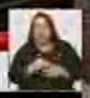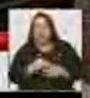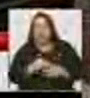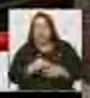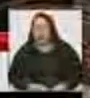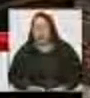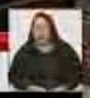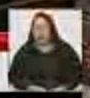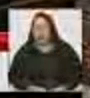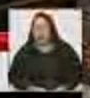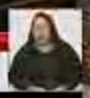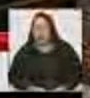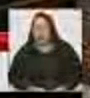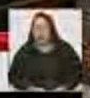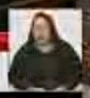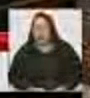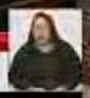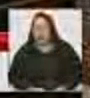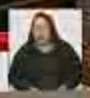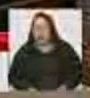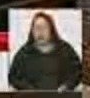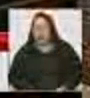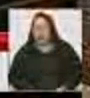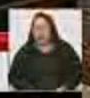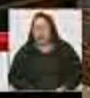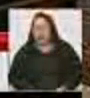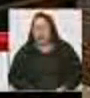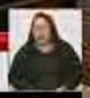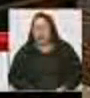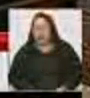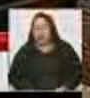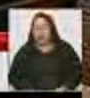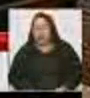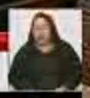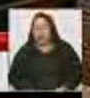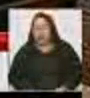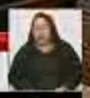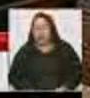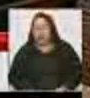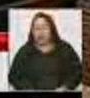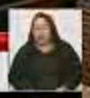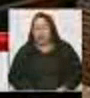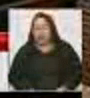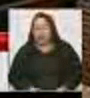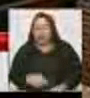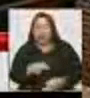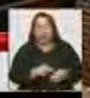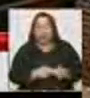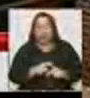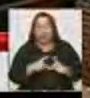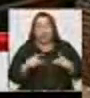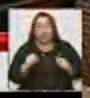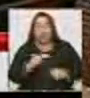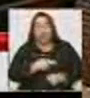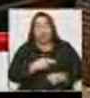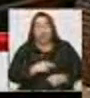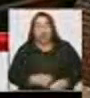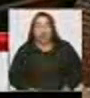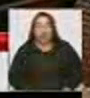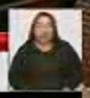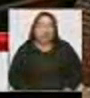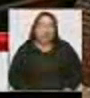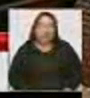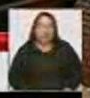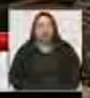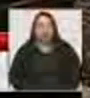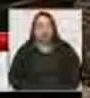a acordar despidos y pasar de la planilla al recibo por honorarios. Y